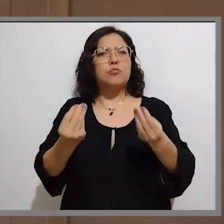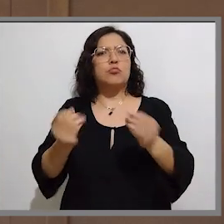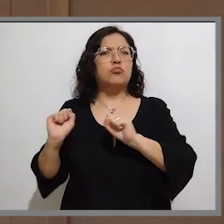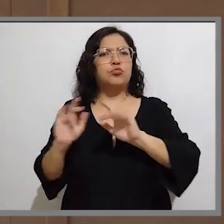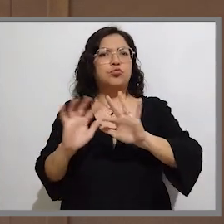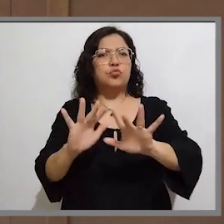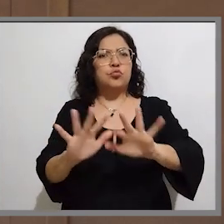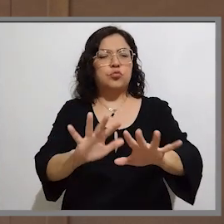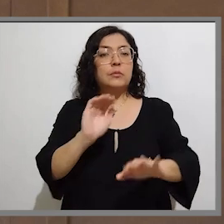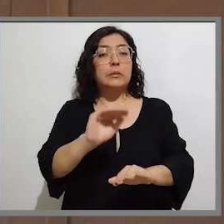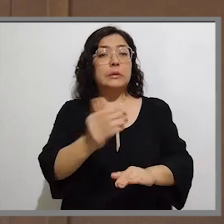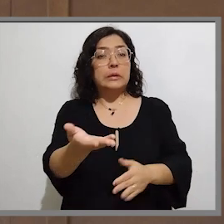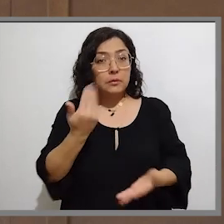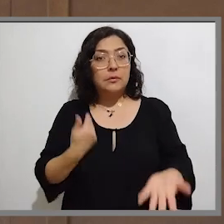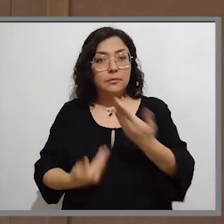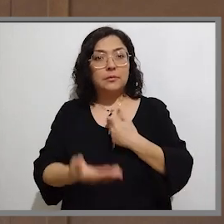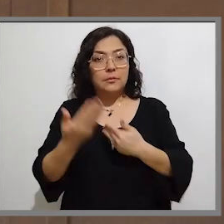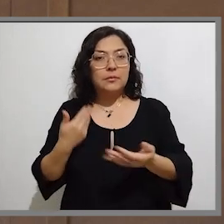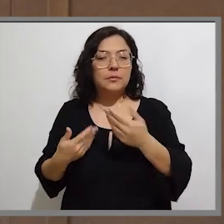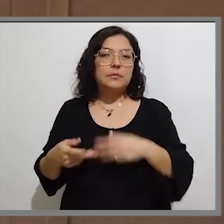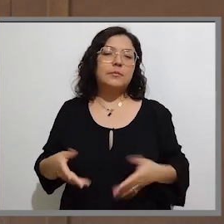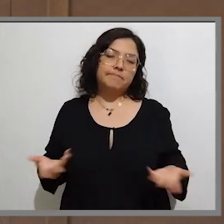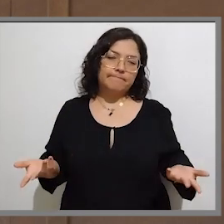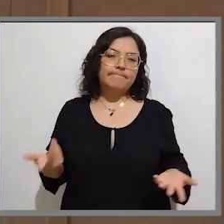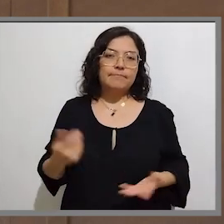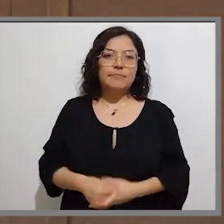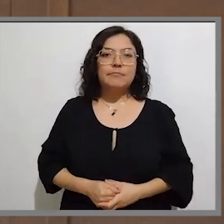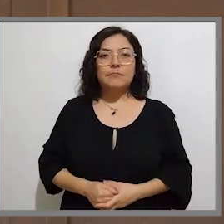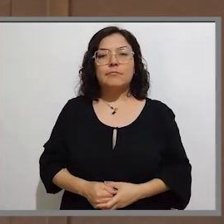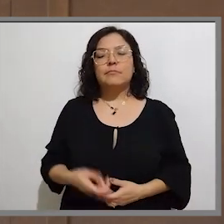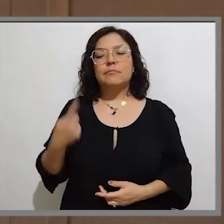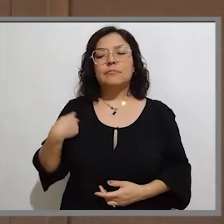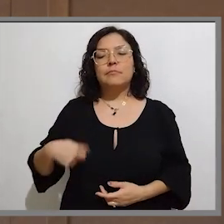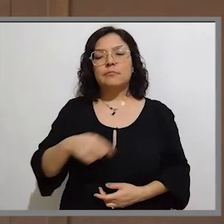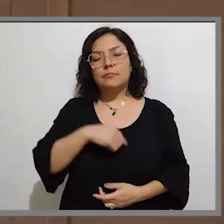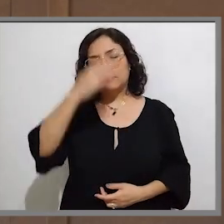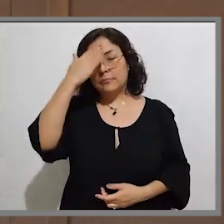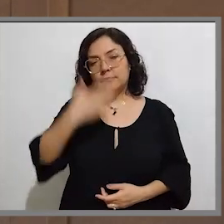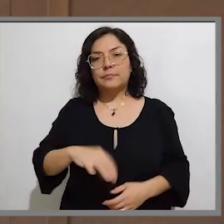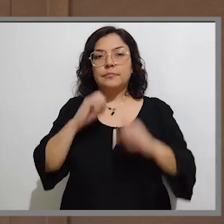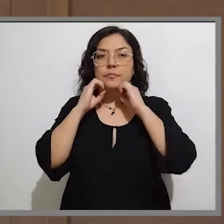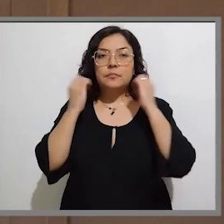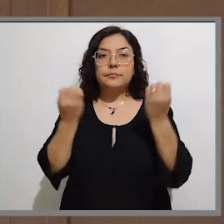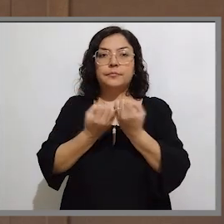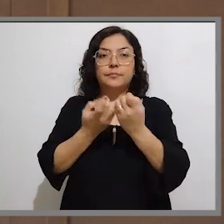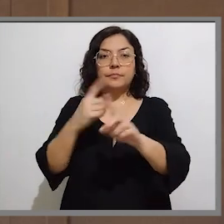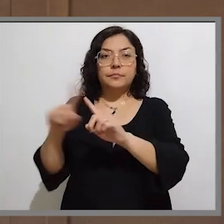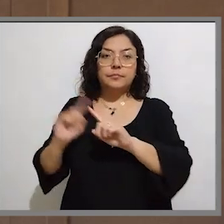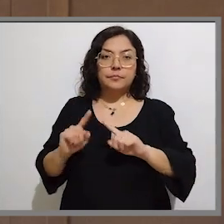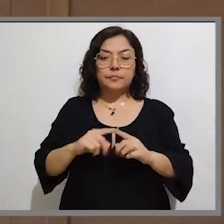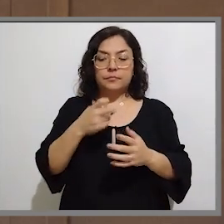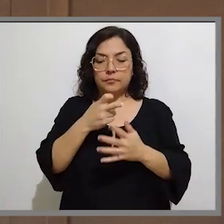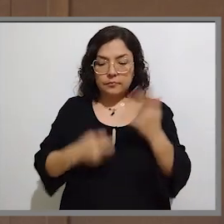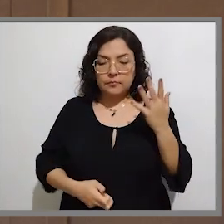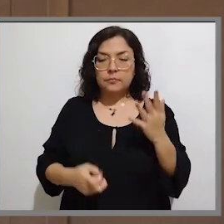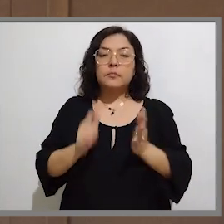mucho, tenemos la posibilidad de poderle también ofrecerle a los demás organismos públicos locales electorales este tipo